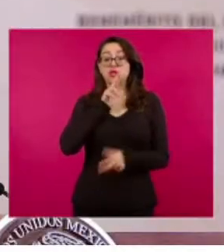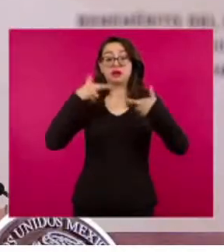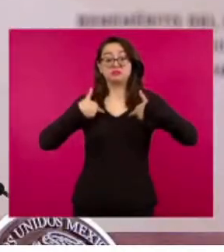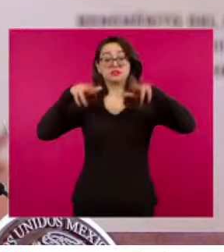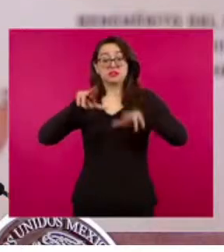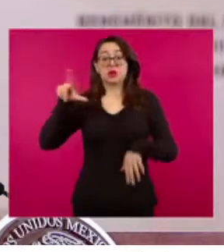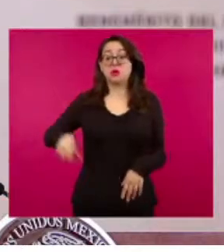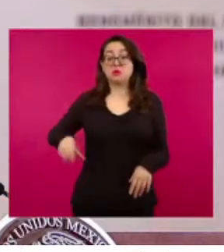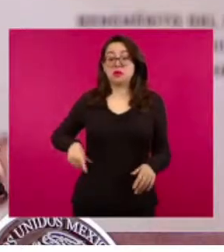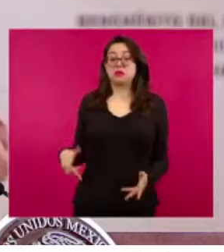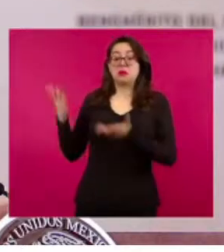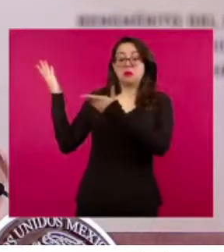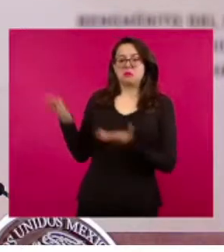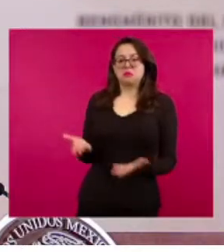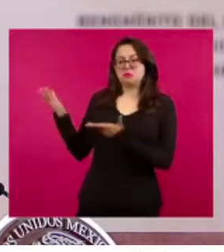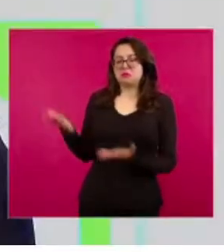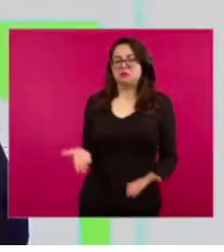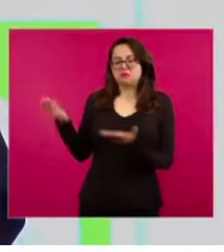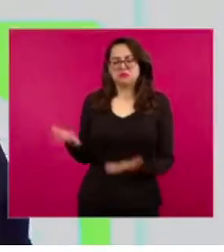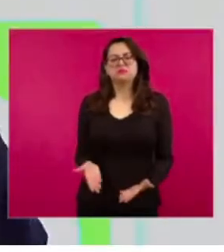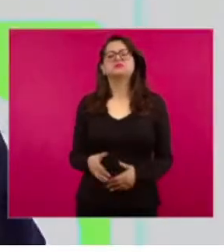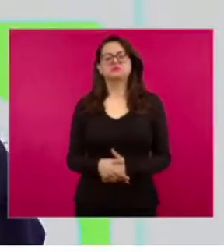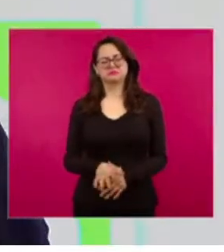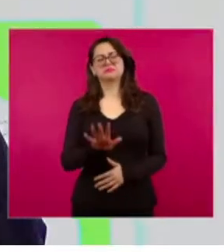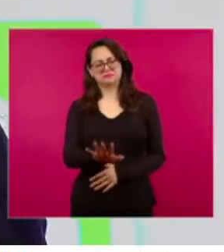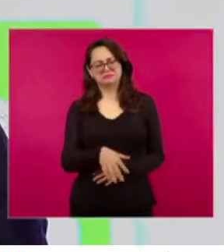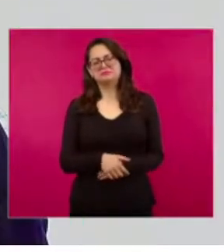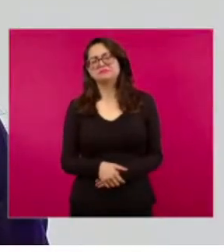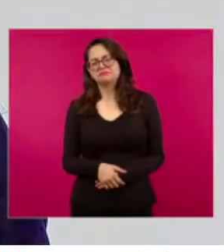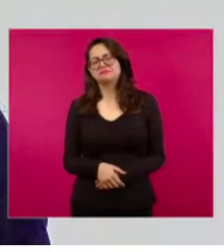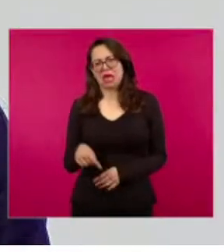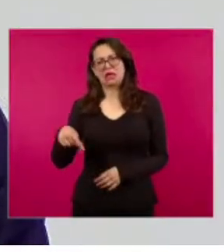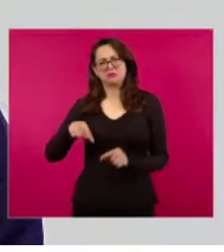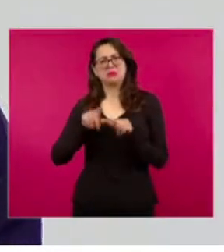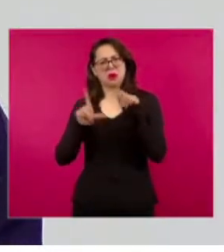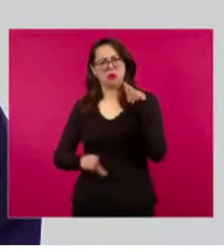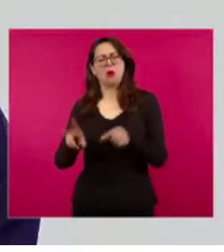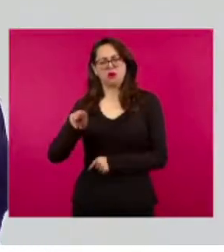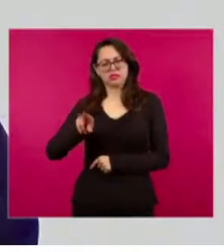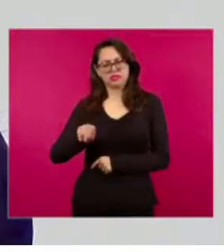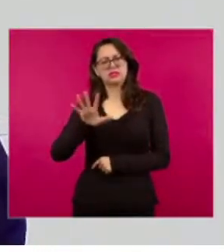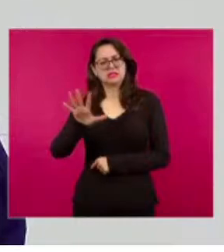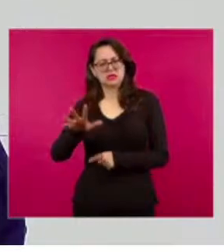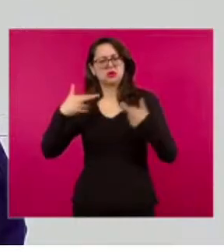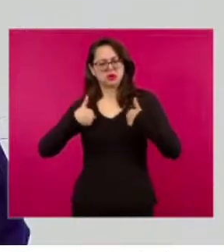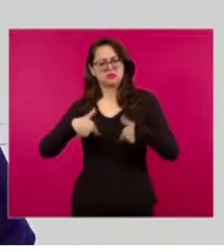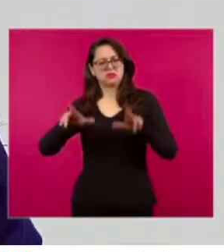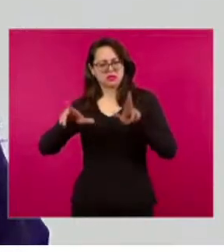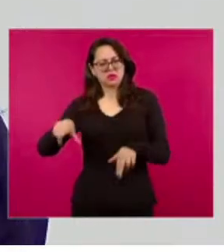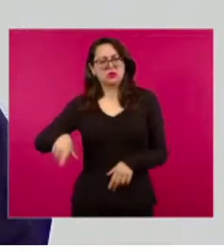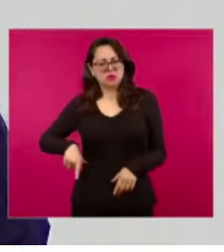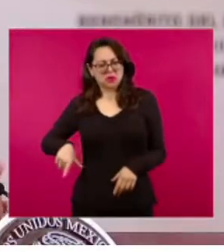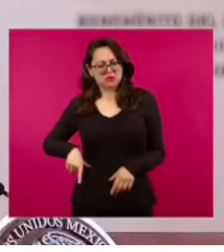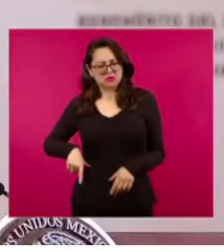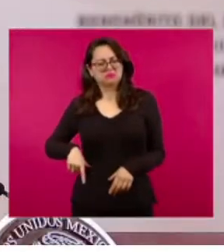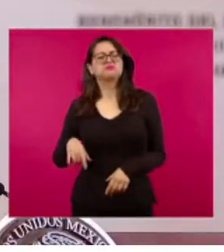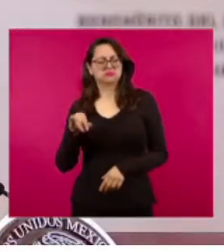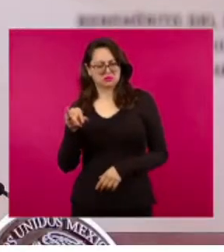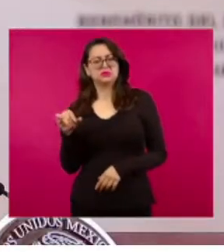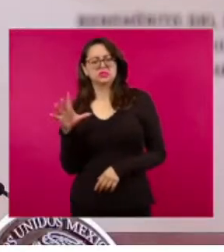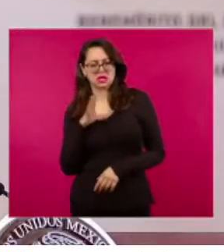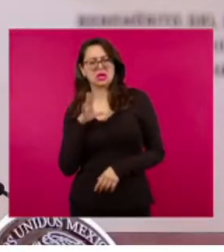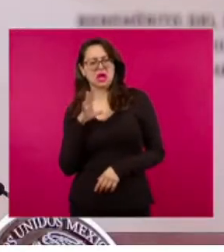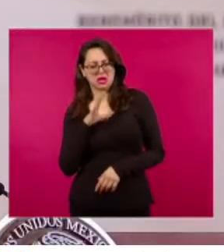es como dice el columnista del Financiero, y les vamos a decir por qué. Pero antes, también hay que citar a la